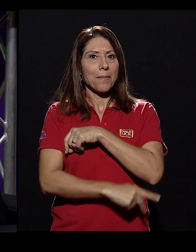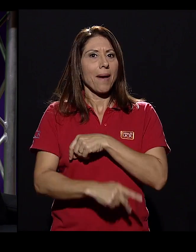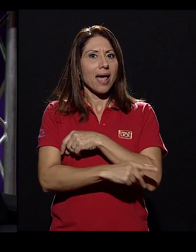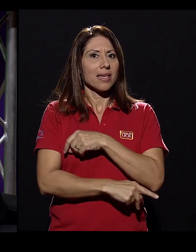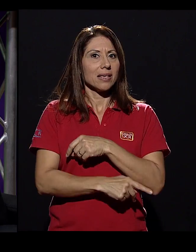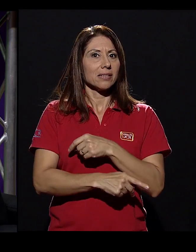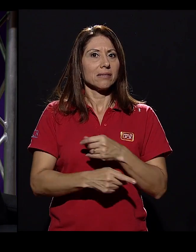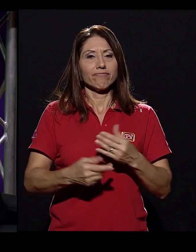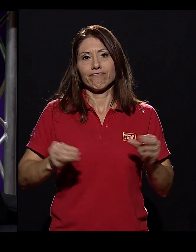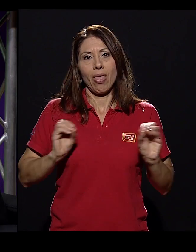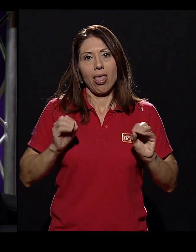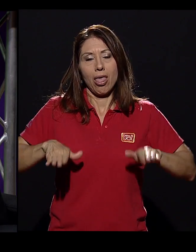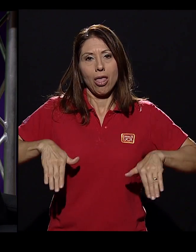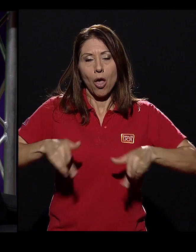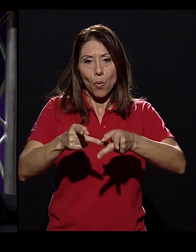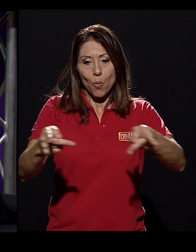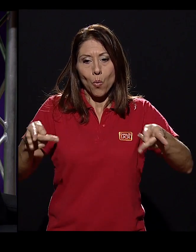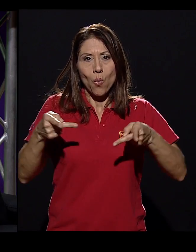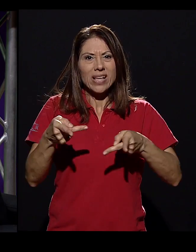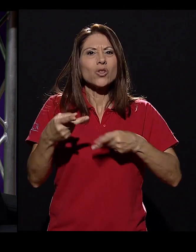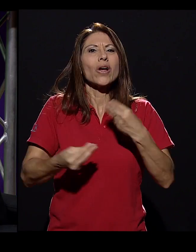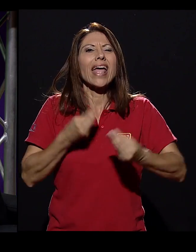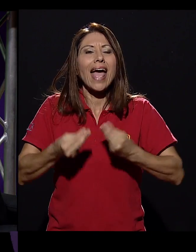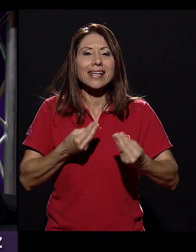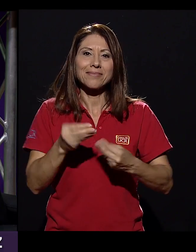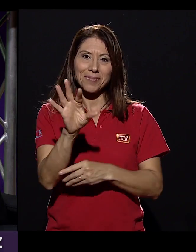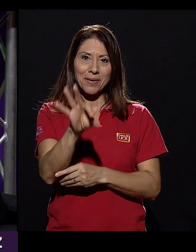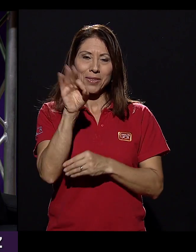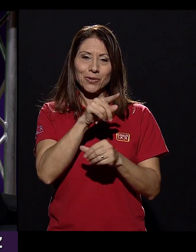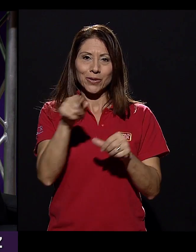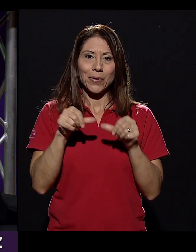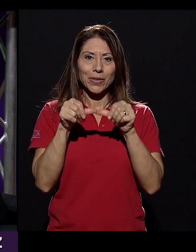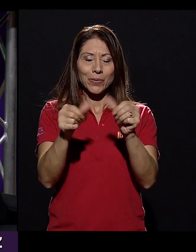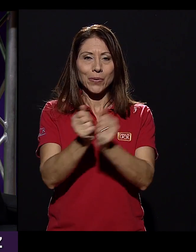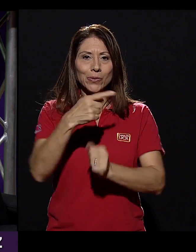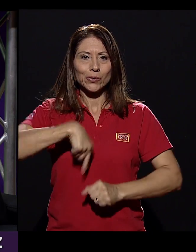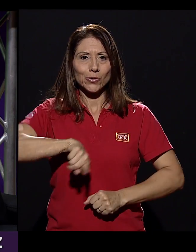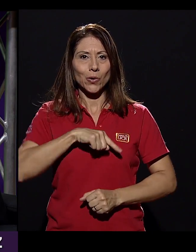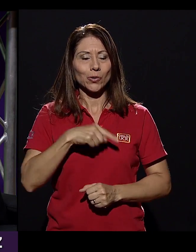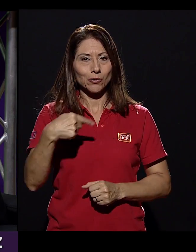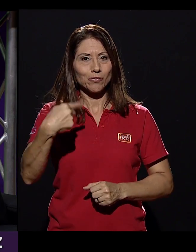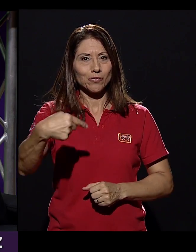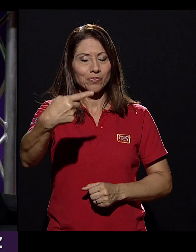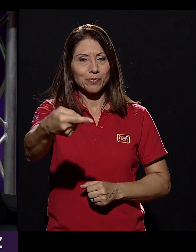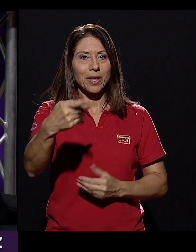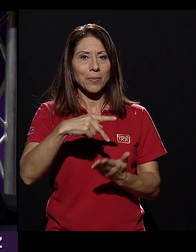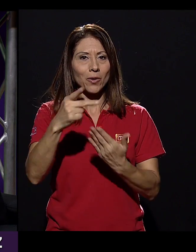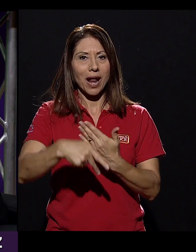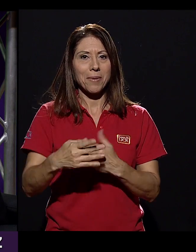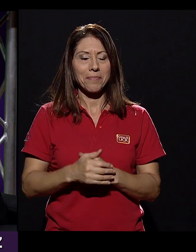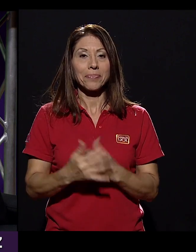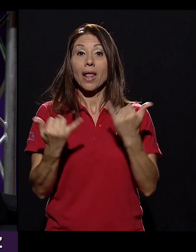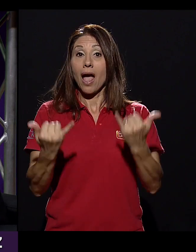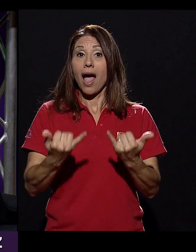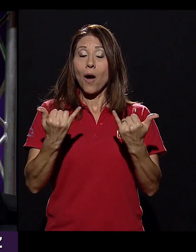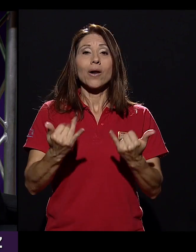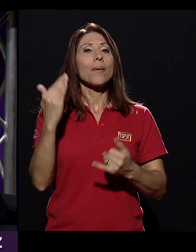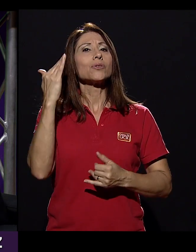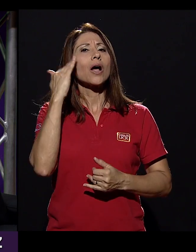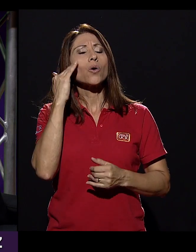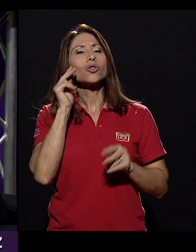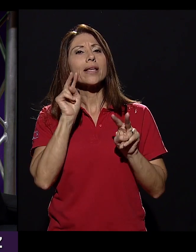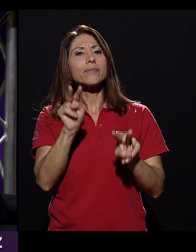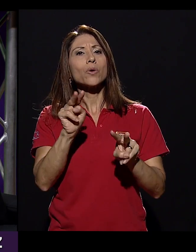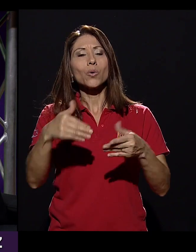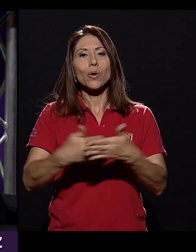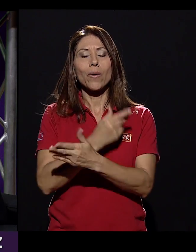aún no teniendo un puesto específico en este comité, así que le invito a quedarse con nosotros también para los siguientes bloques del programa. Ahora vamos a